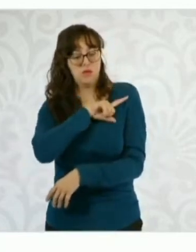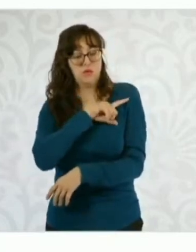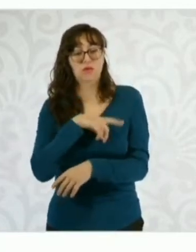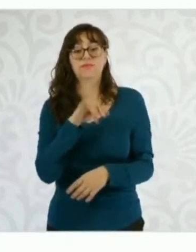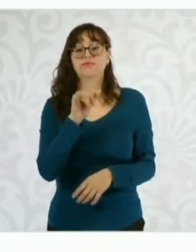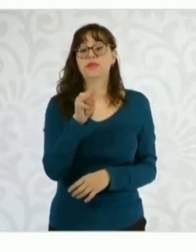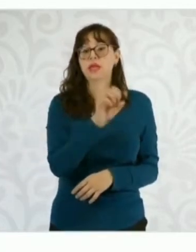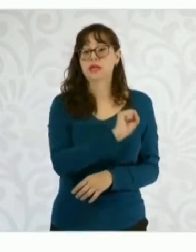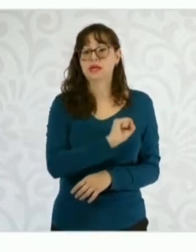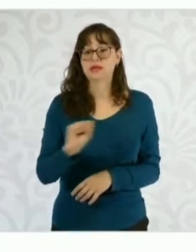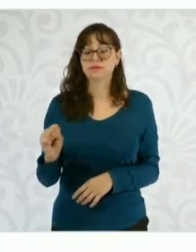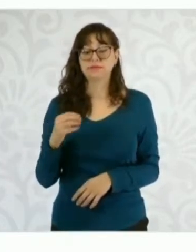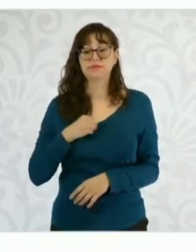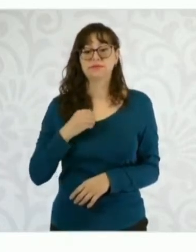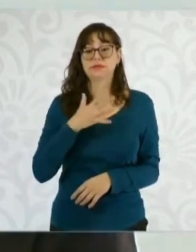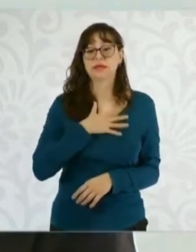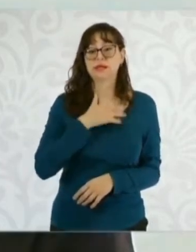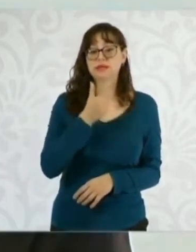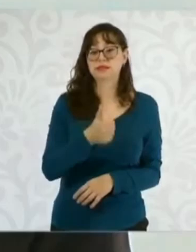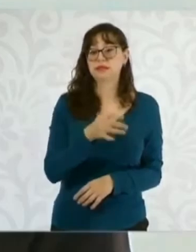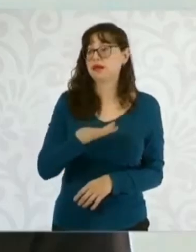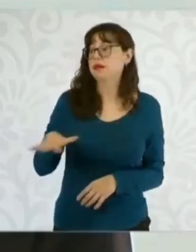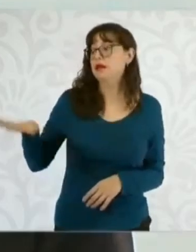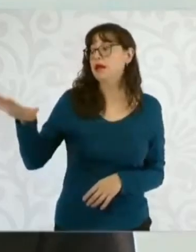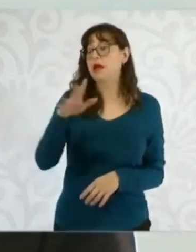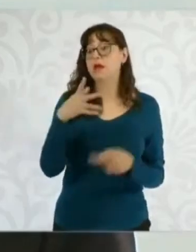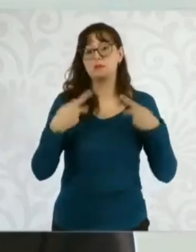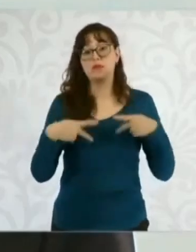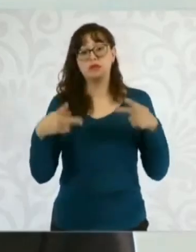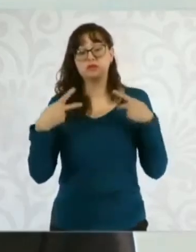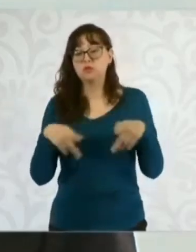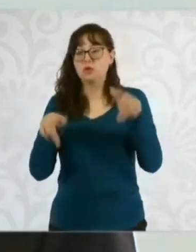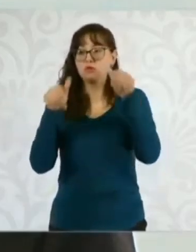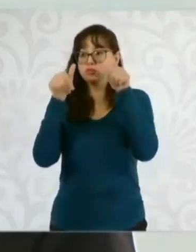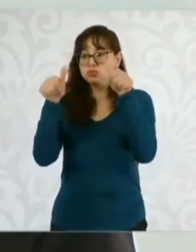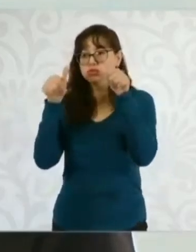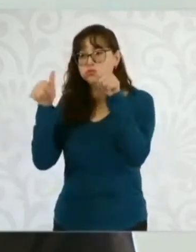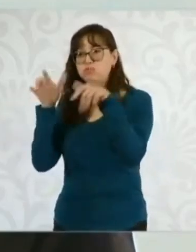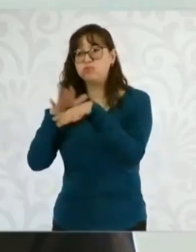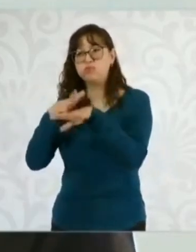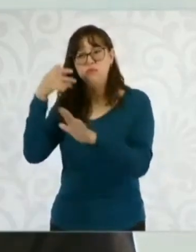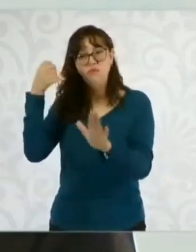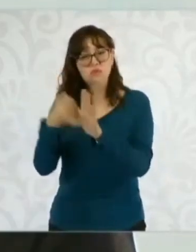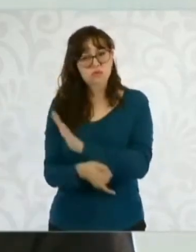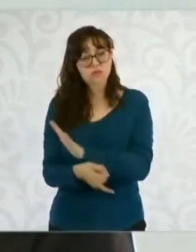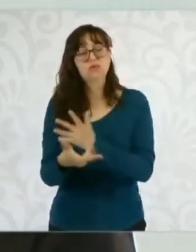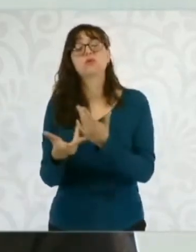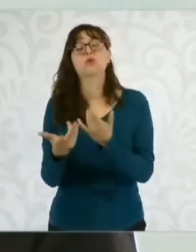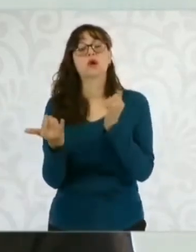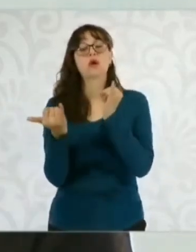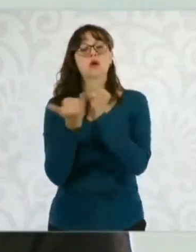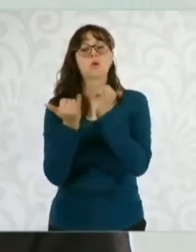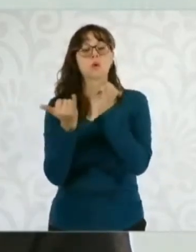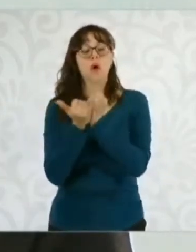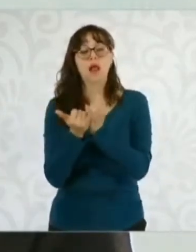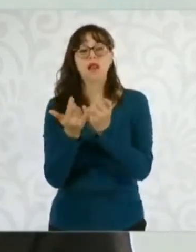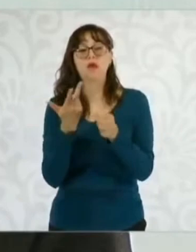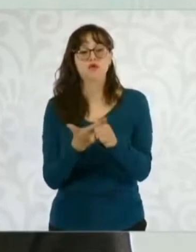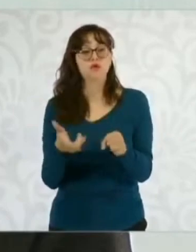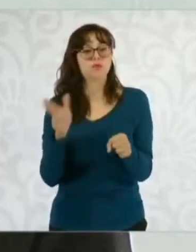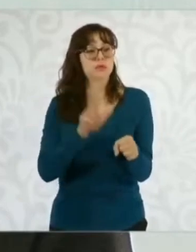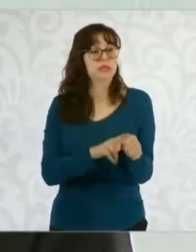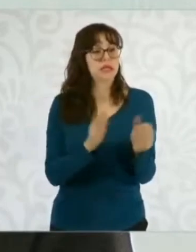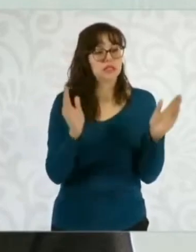IMSS-Bienestar para atender a la población sin seguridad social, y queremos garantizar que todas las clínicas